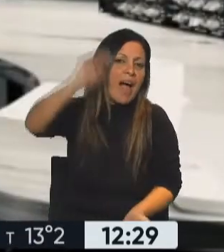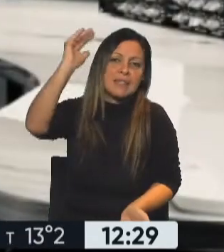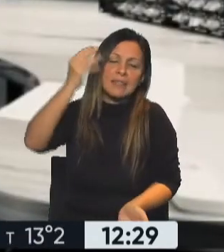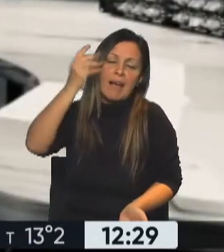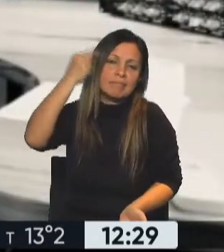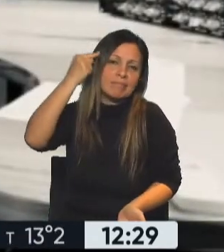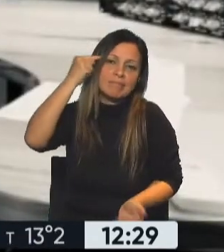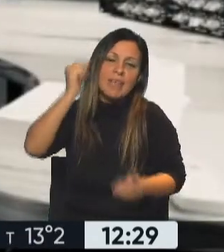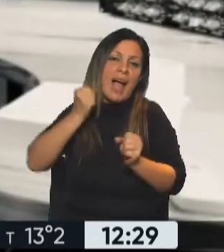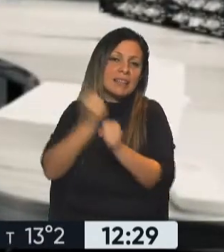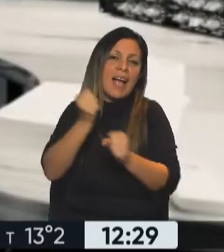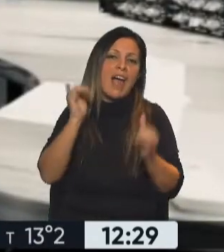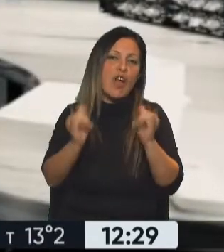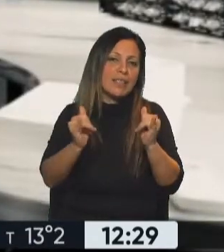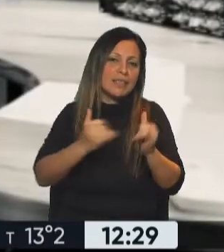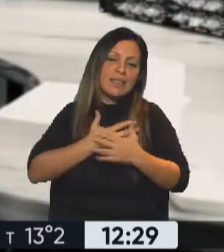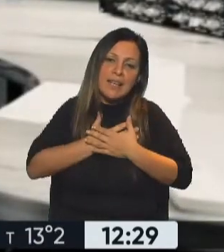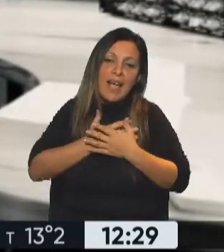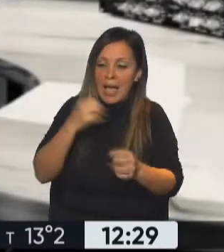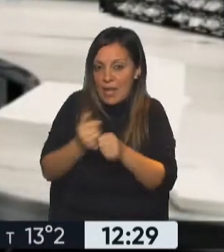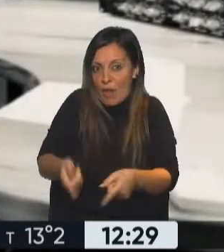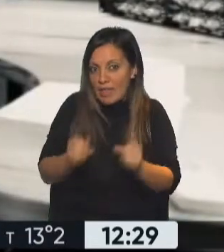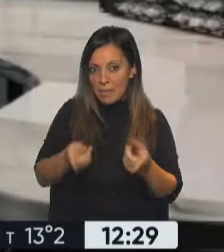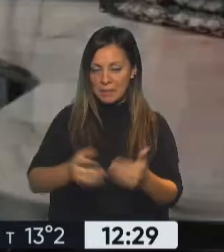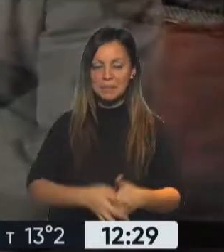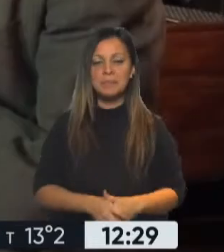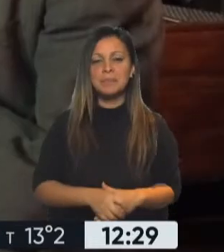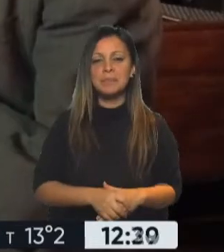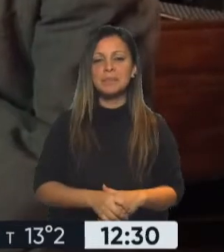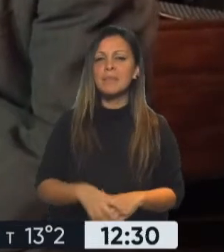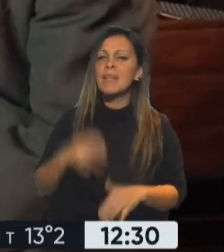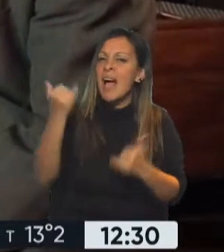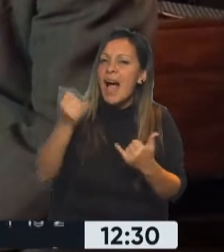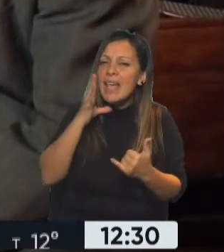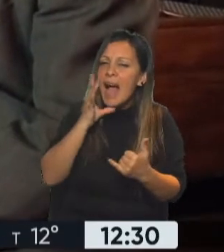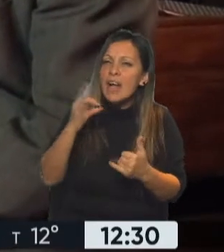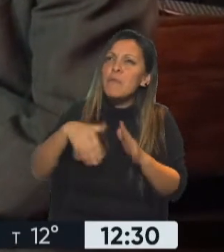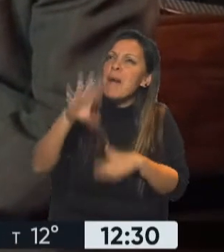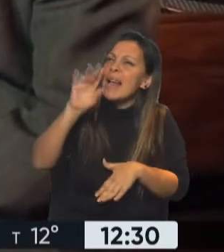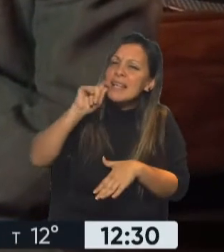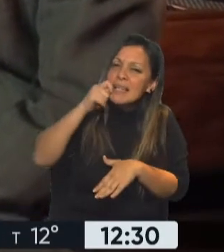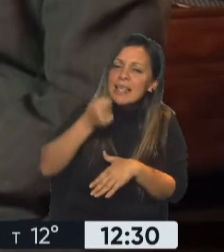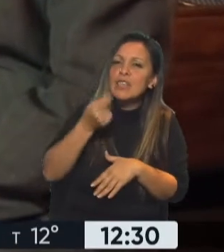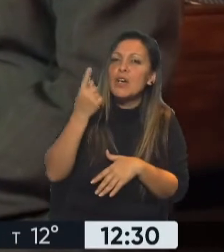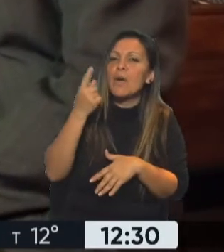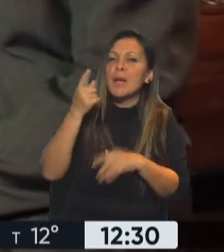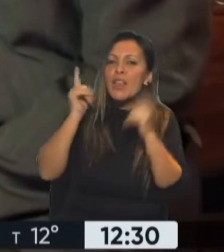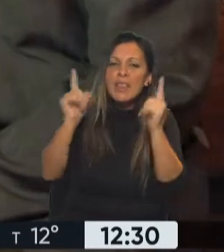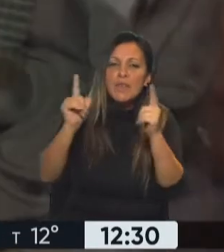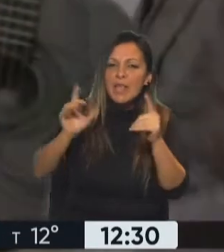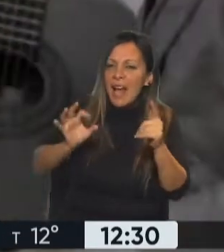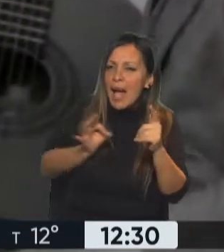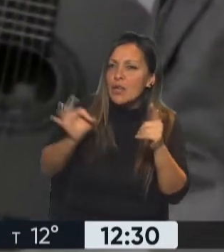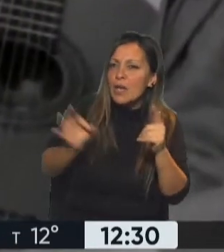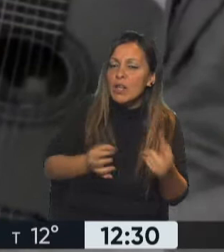mi adolescencia y hasta la actualidad. ¿Hay algo más lindo para un músico que seguir disfrutando después de tantos años de